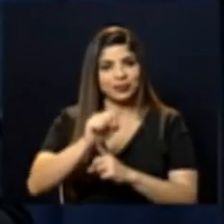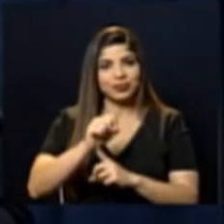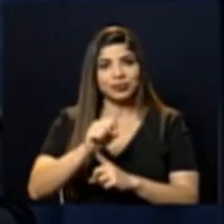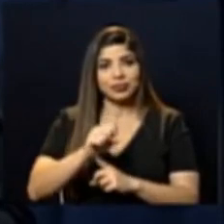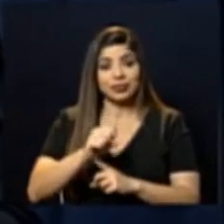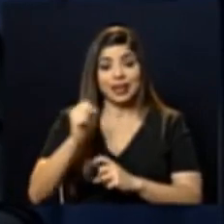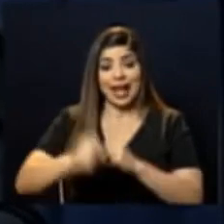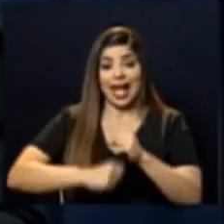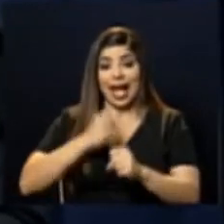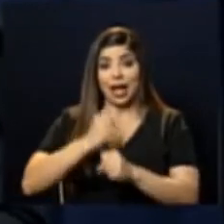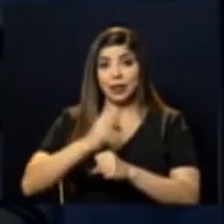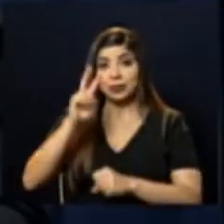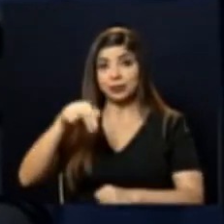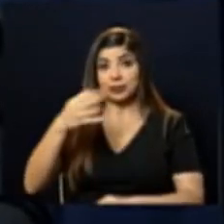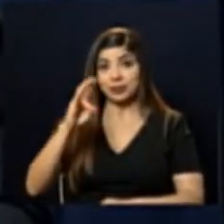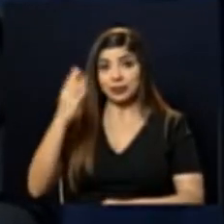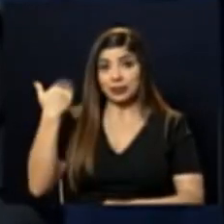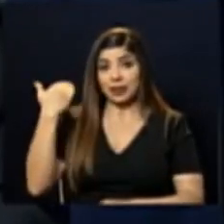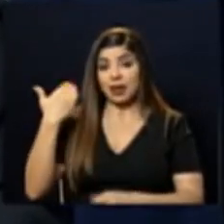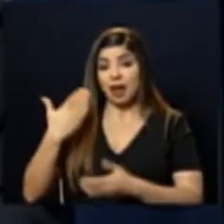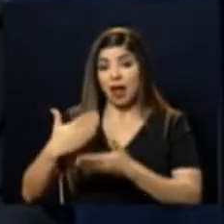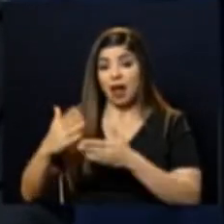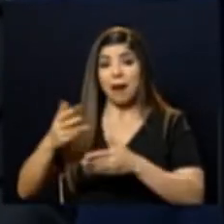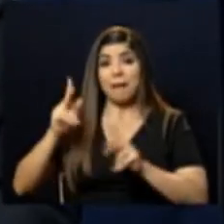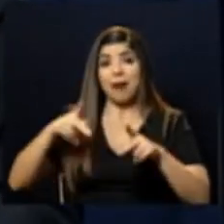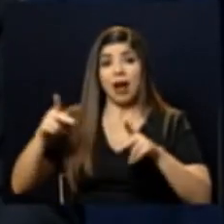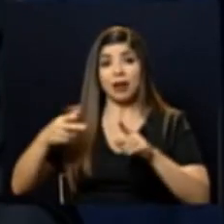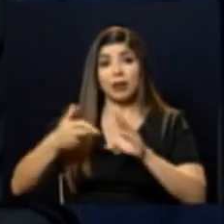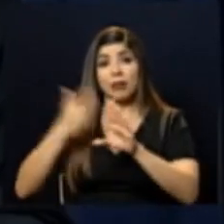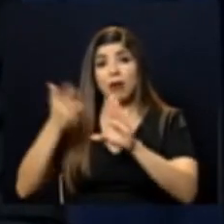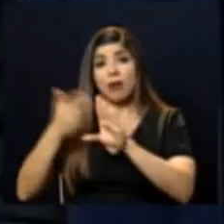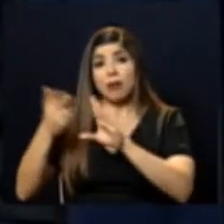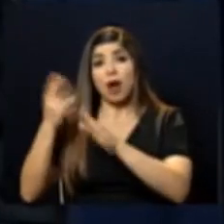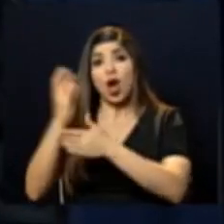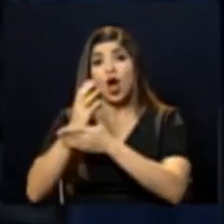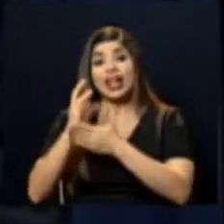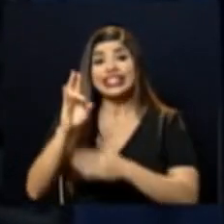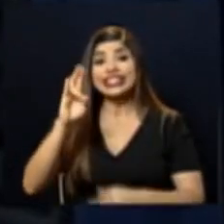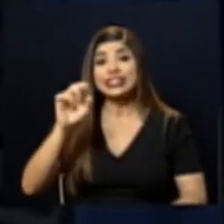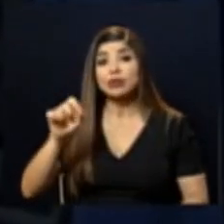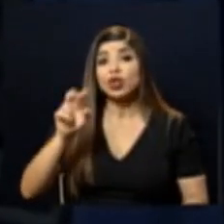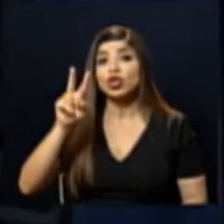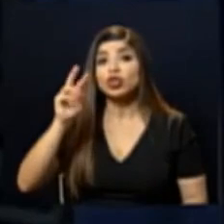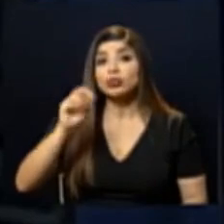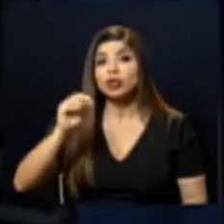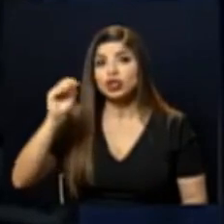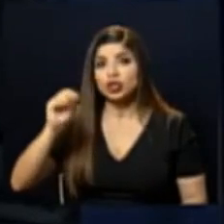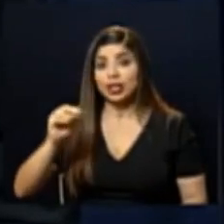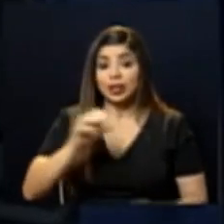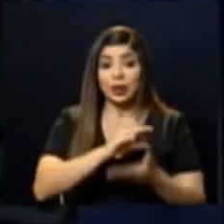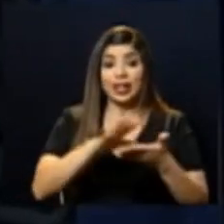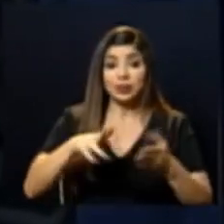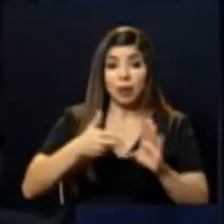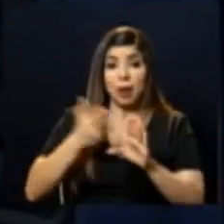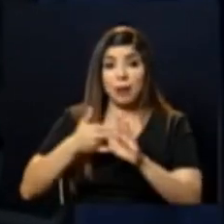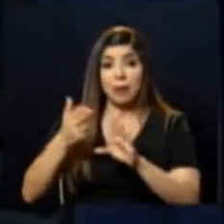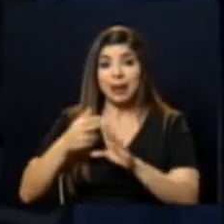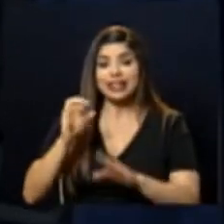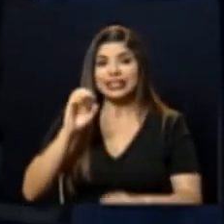En 2017, la exclusión en secundaria fue de 7,2% y en primaria de